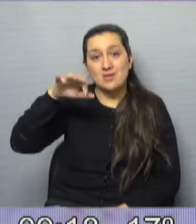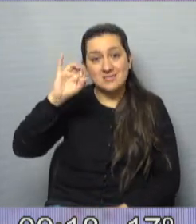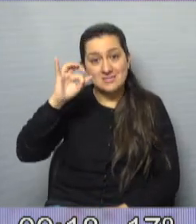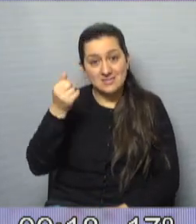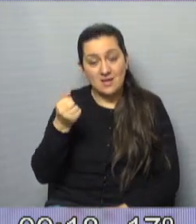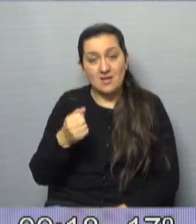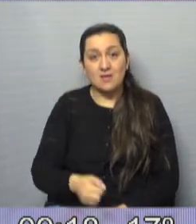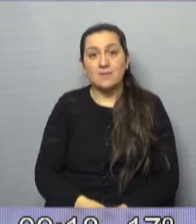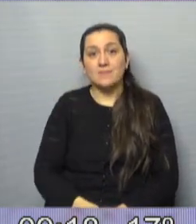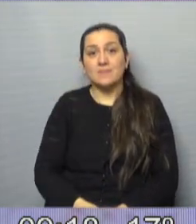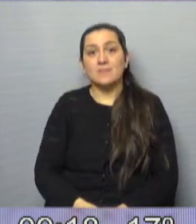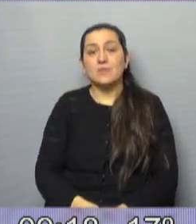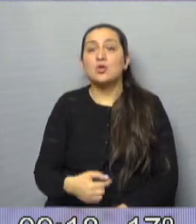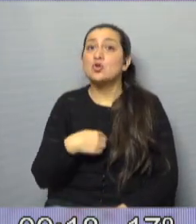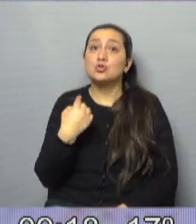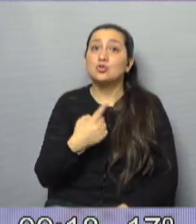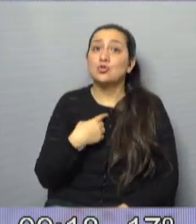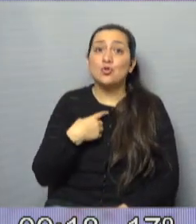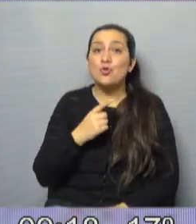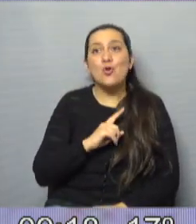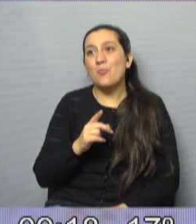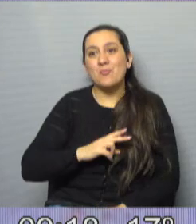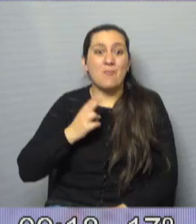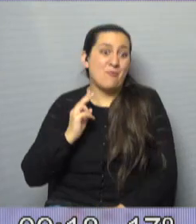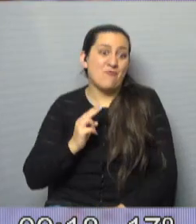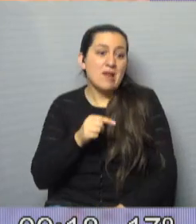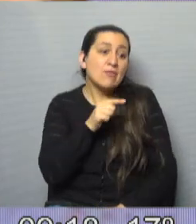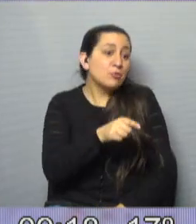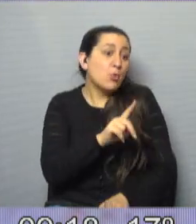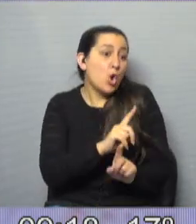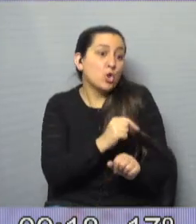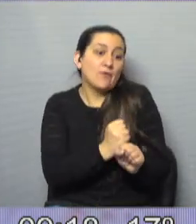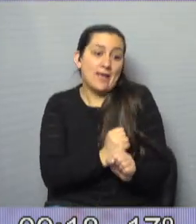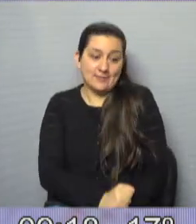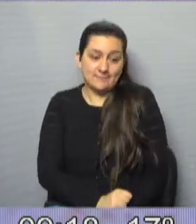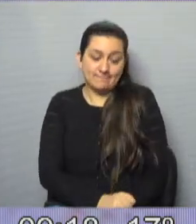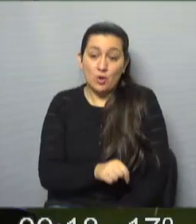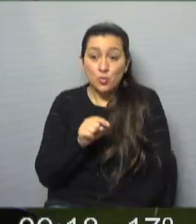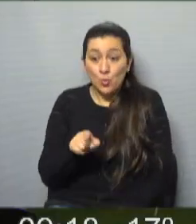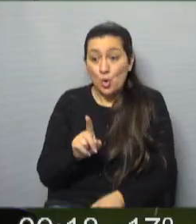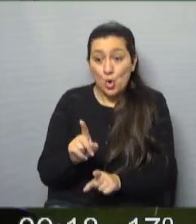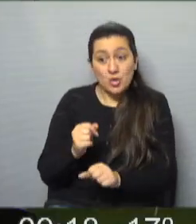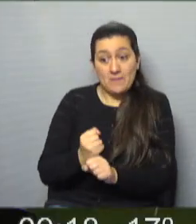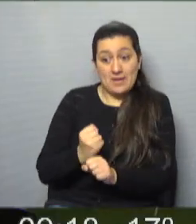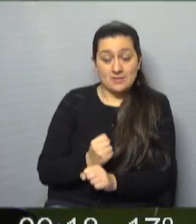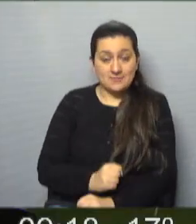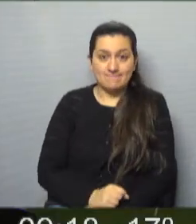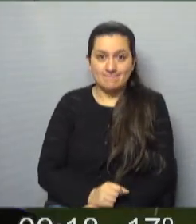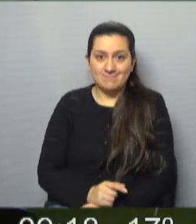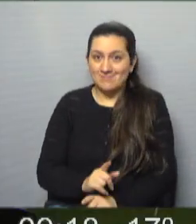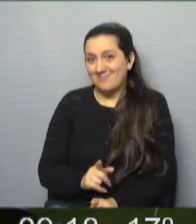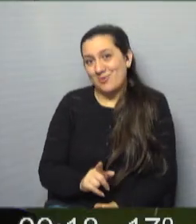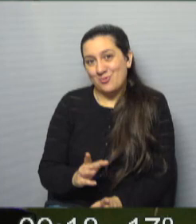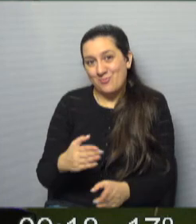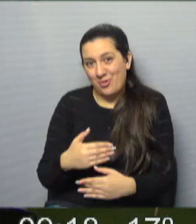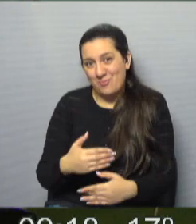no le podemos prohibir que nadie trabaje. No vamos a decirte a ti, por ejemplo, no pongas en tu coche un obrero a trabajar. Claro.